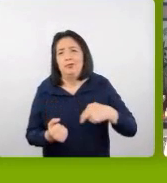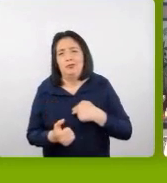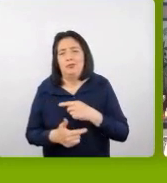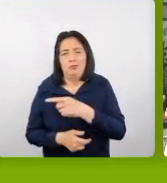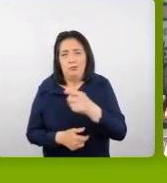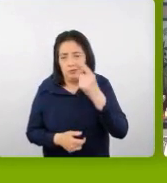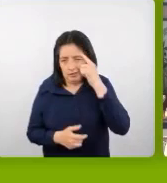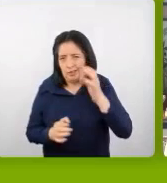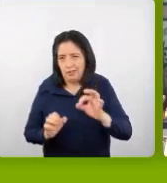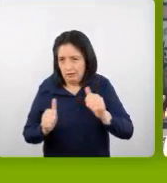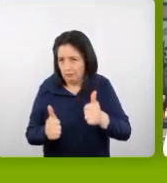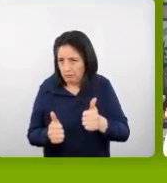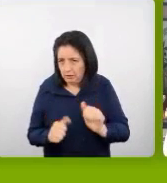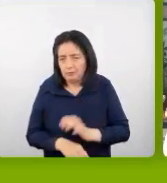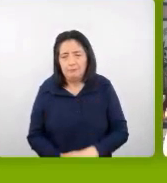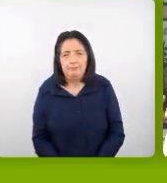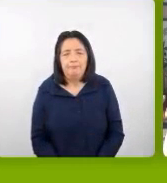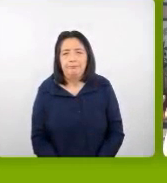consideren oportuno.